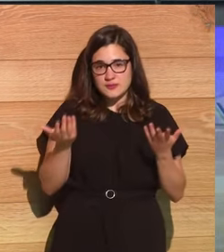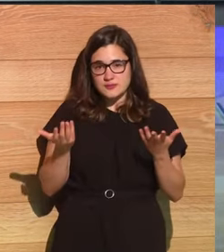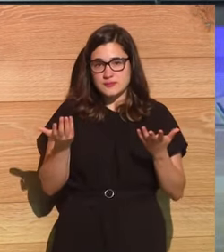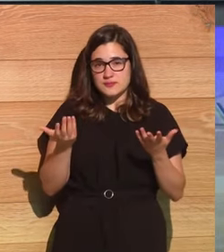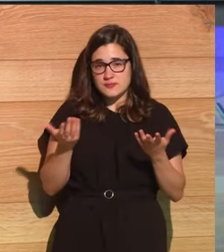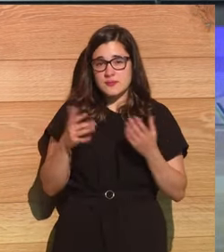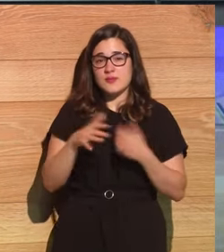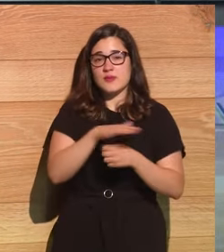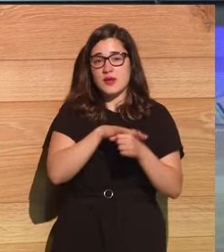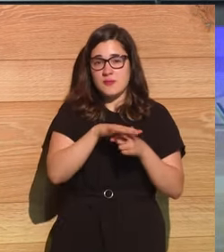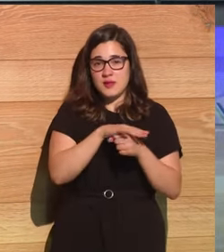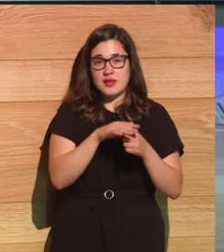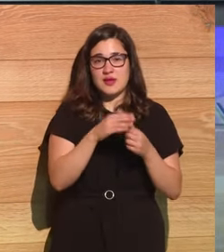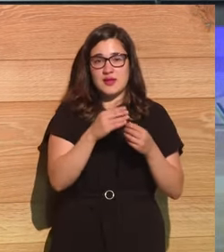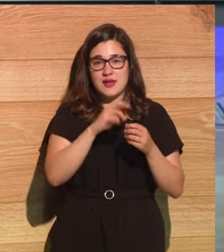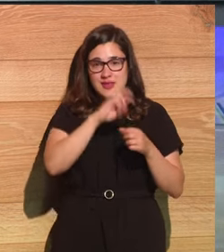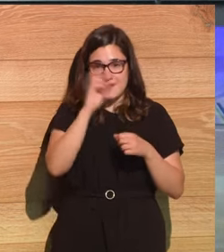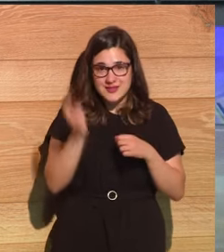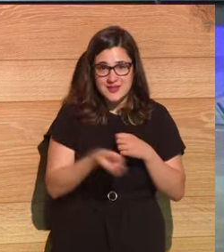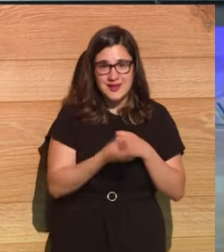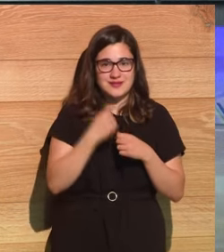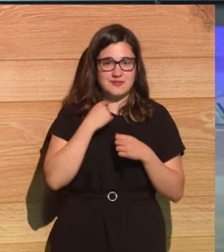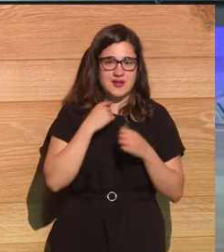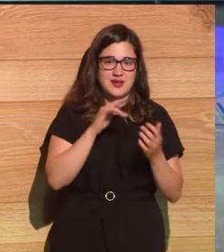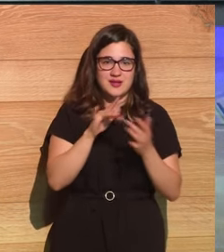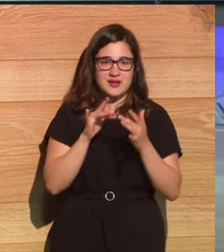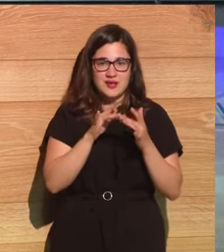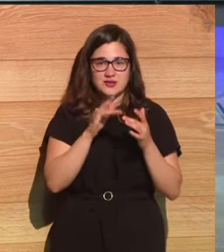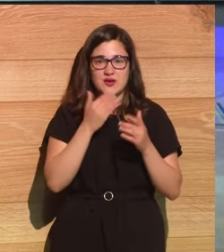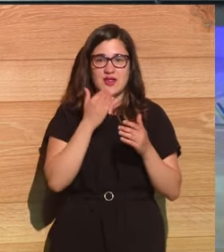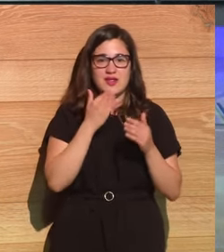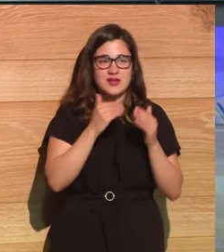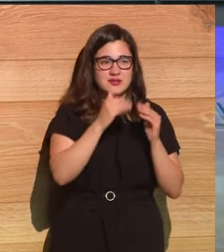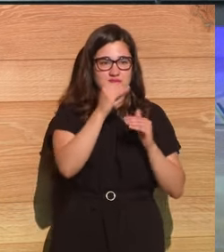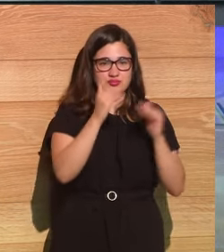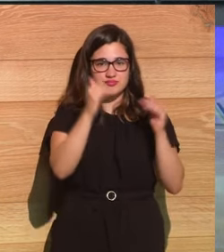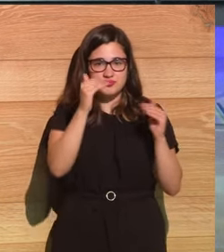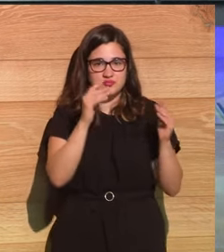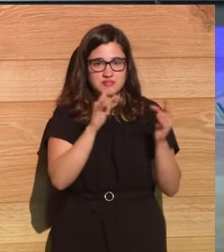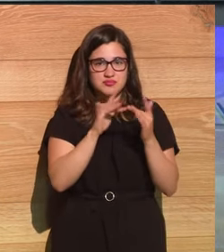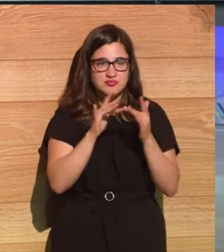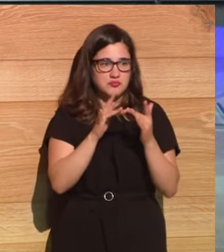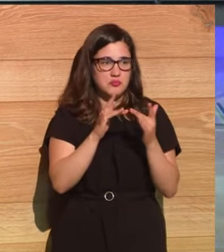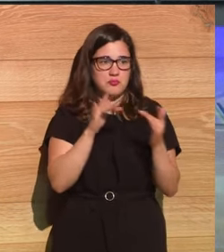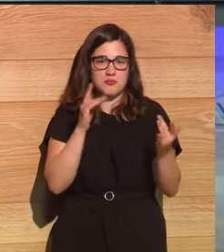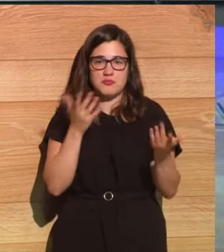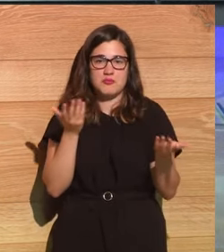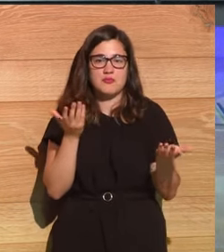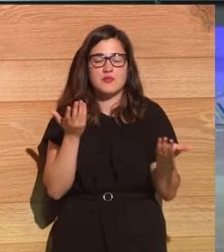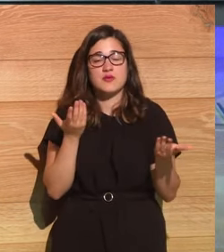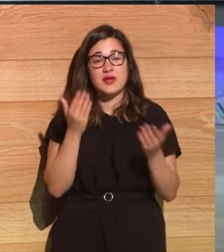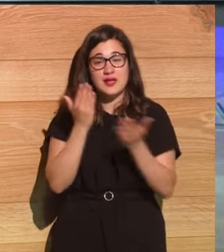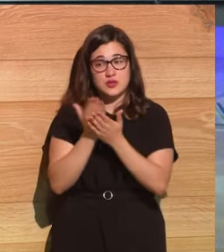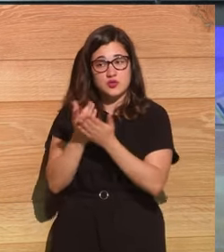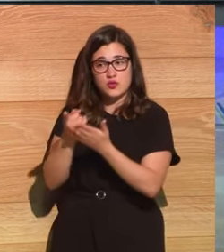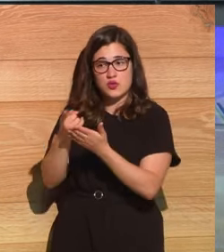se pierde ese ambiente de diversidad, ¿no?, de la interacción con individuos de otras edades. Entonces, este estudio en particular lo que estaba viendo es